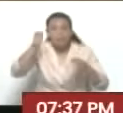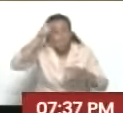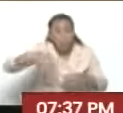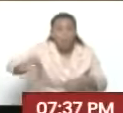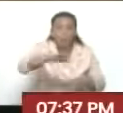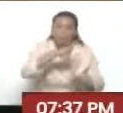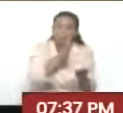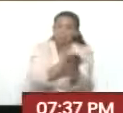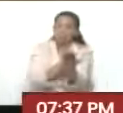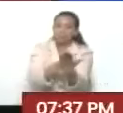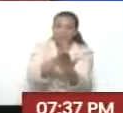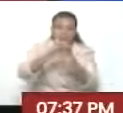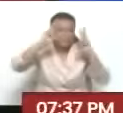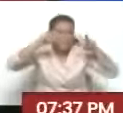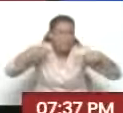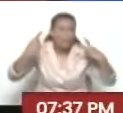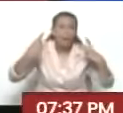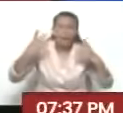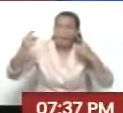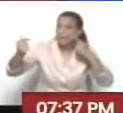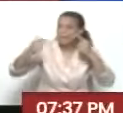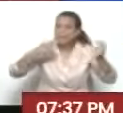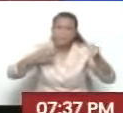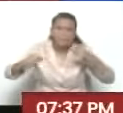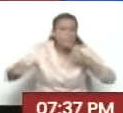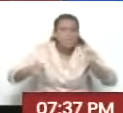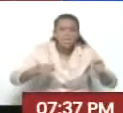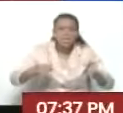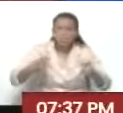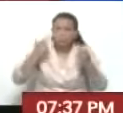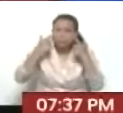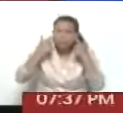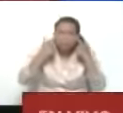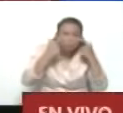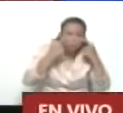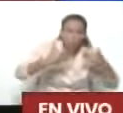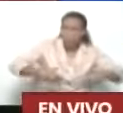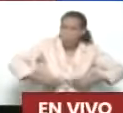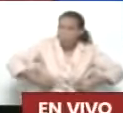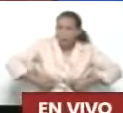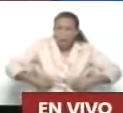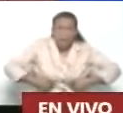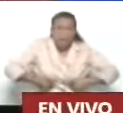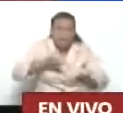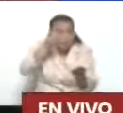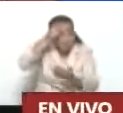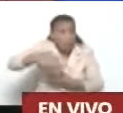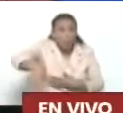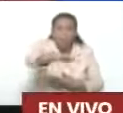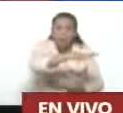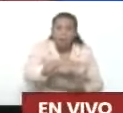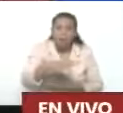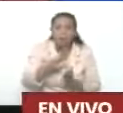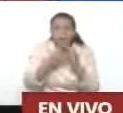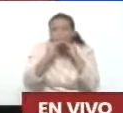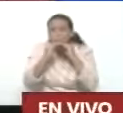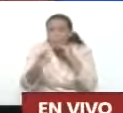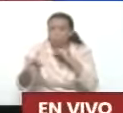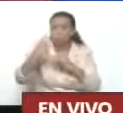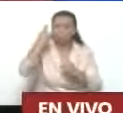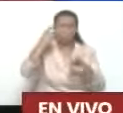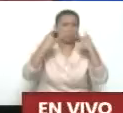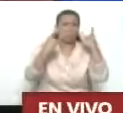mantiene renovado, activo, y que amerita mucho esfuerzo para mantener a los pueblos, que los pueblos no sean engañados, no